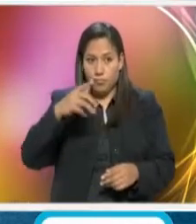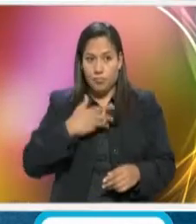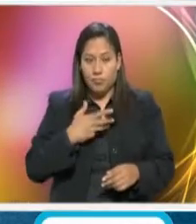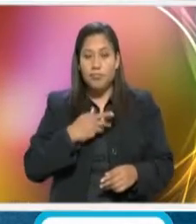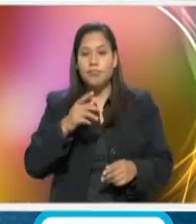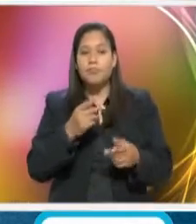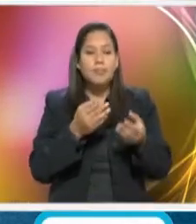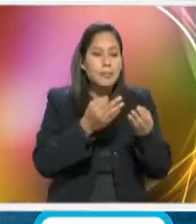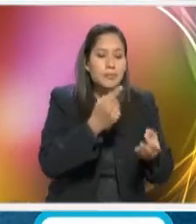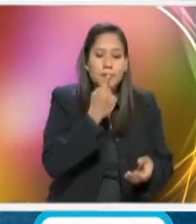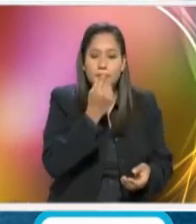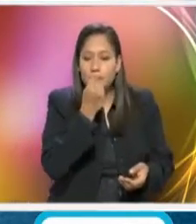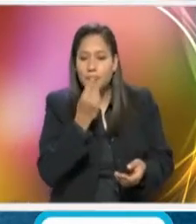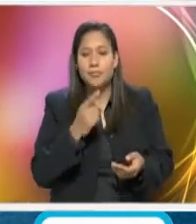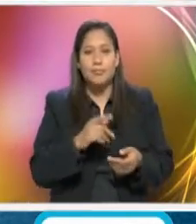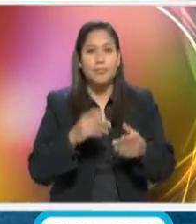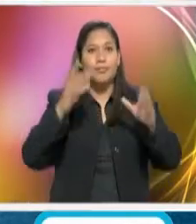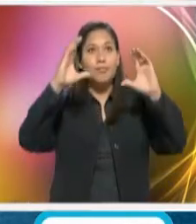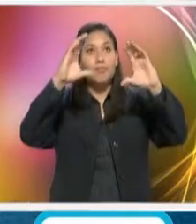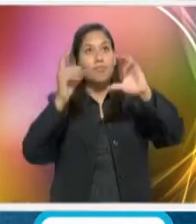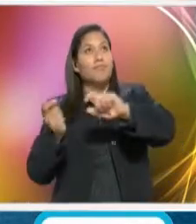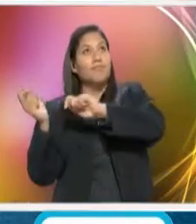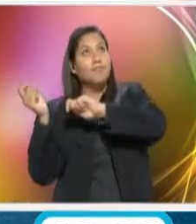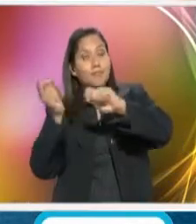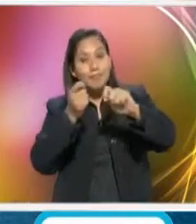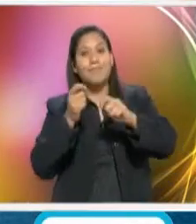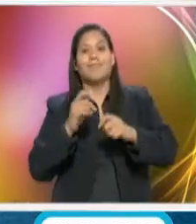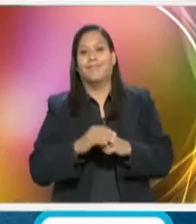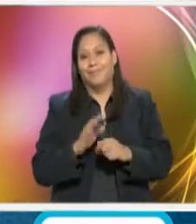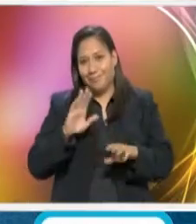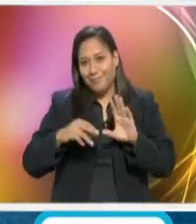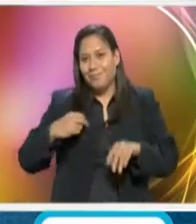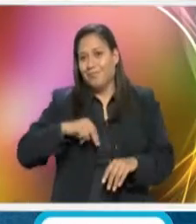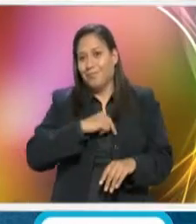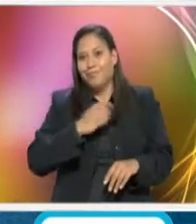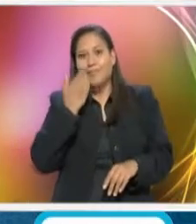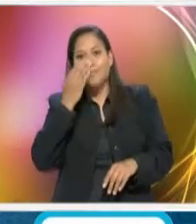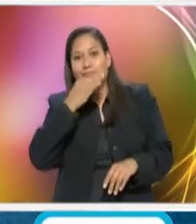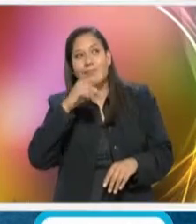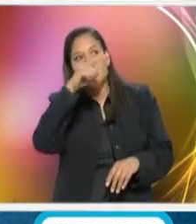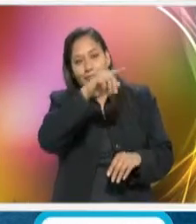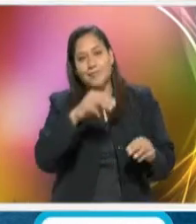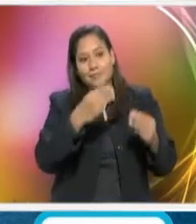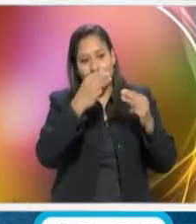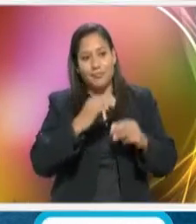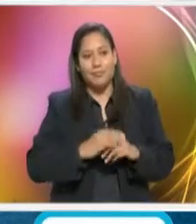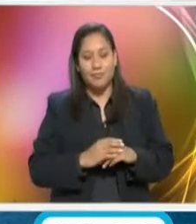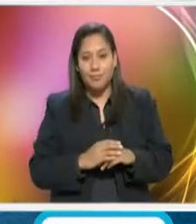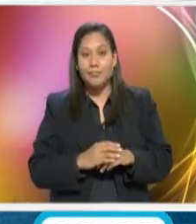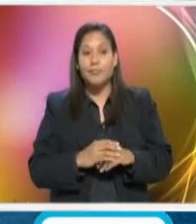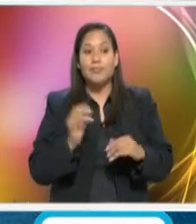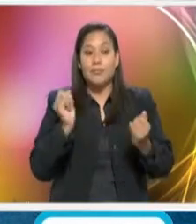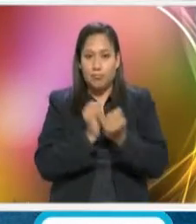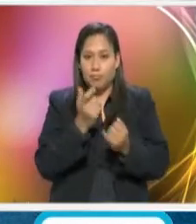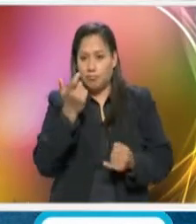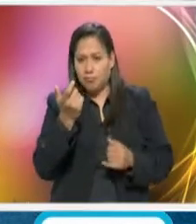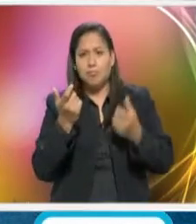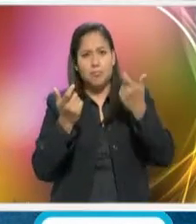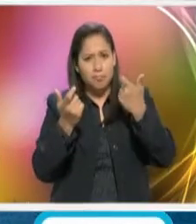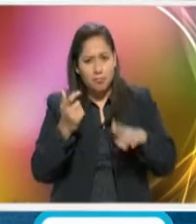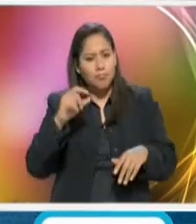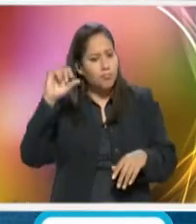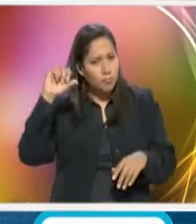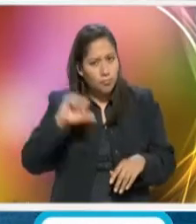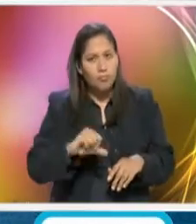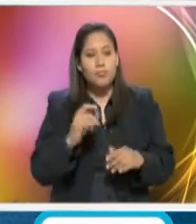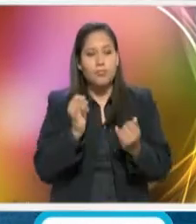los antojitos, las piñatas también, a veces cuando queremos festejar vamos al mercado y tenemos sobre todo precios bajos, frescura